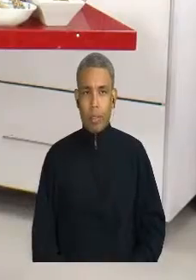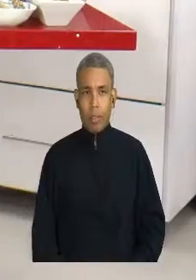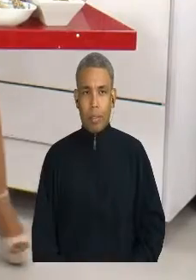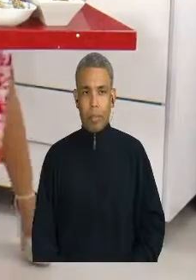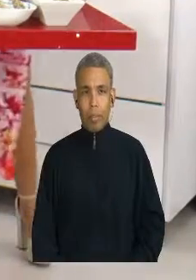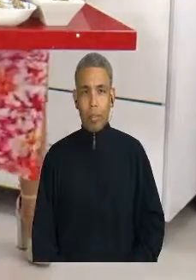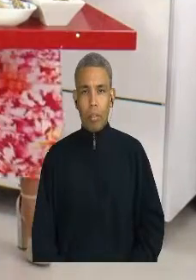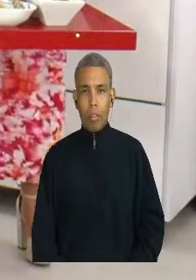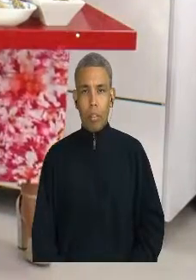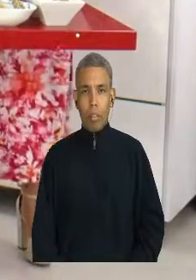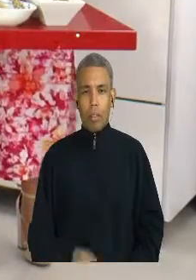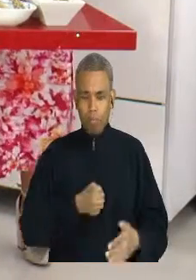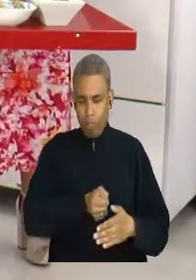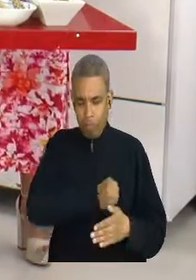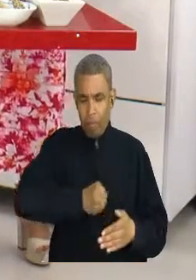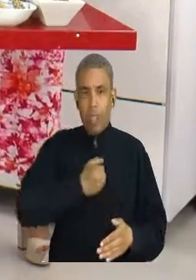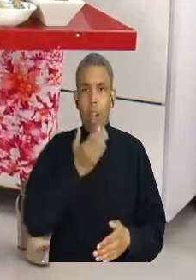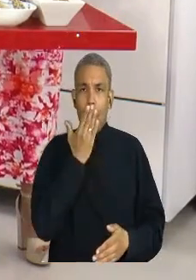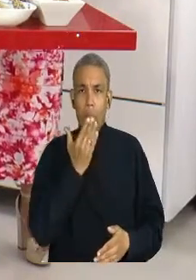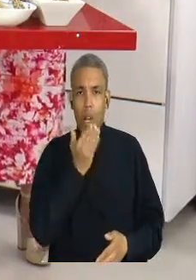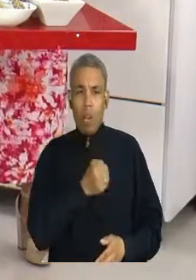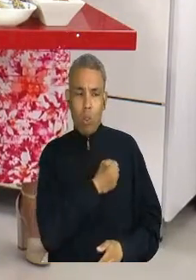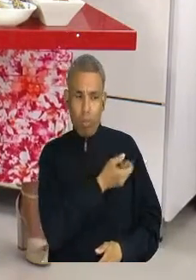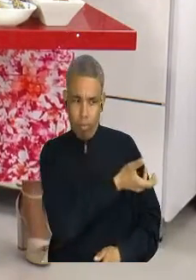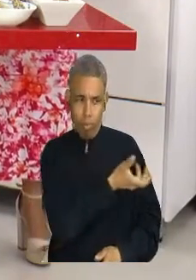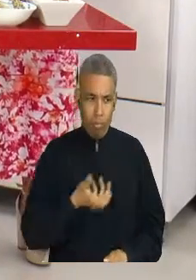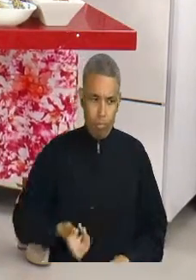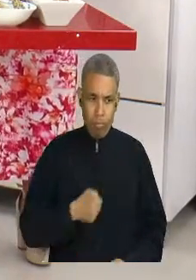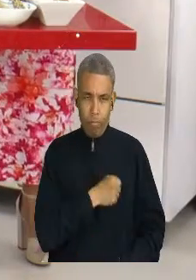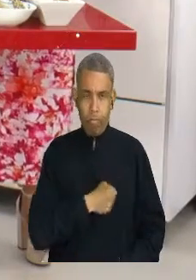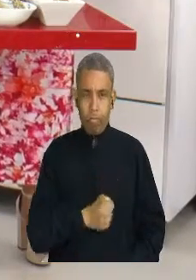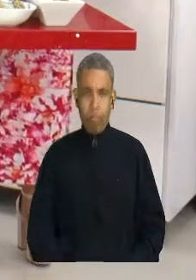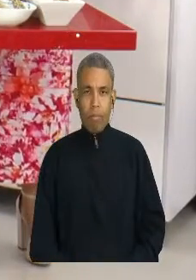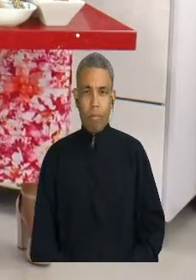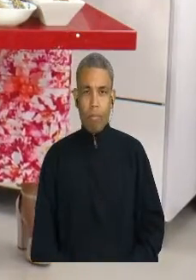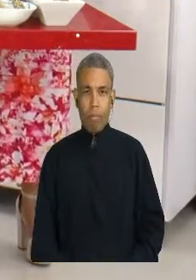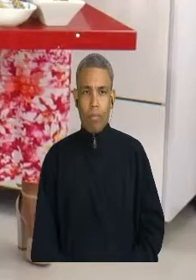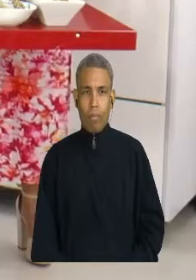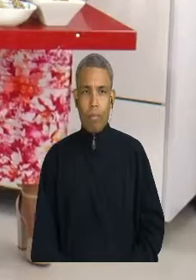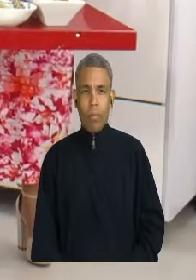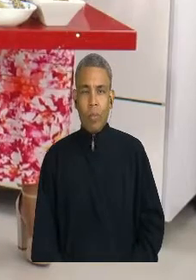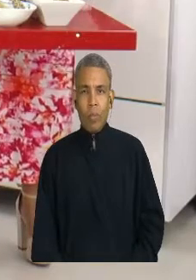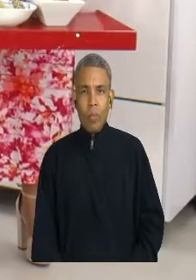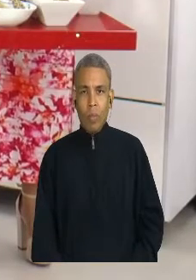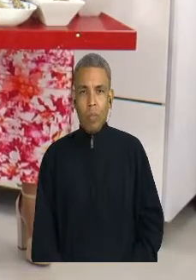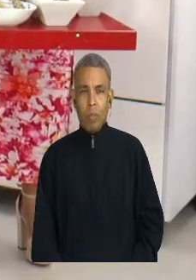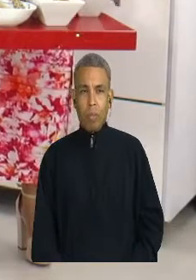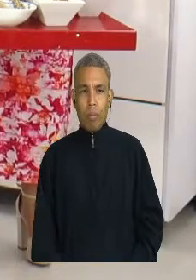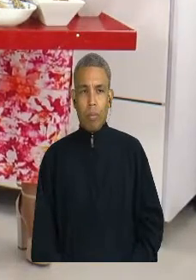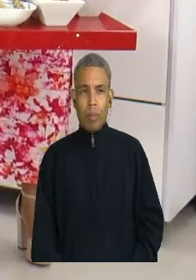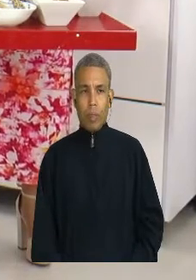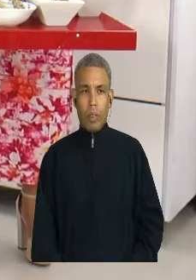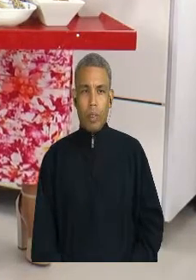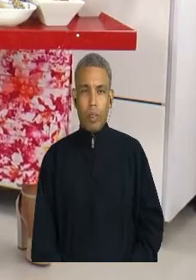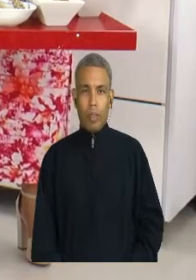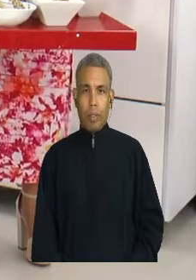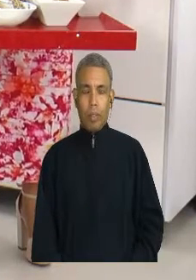mezclas y me regalas el mango, por favor. Listo. ¿Sí? Toma. Vamos a trabajar. Voy a empezar haciendo nuestra decoración